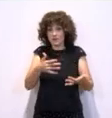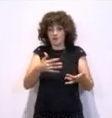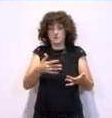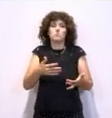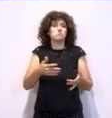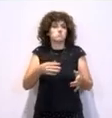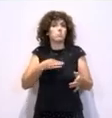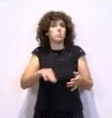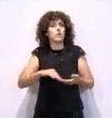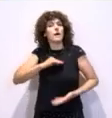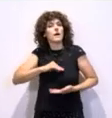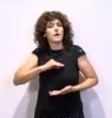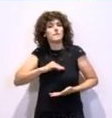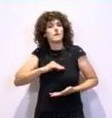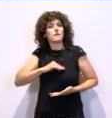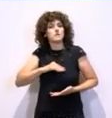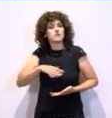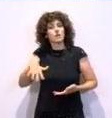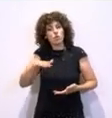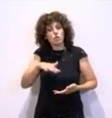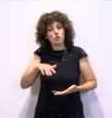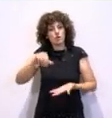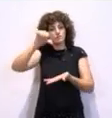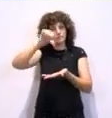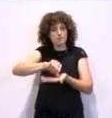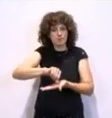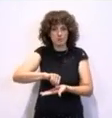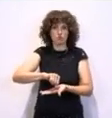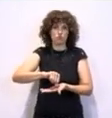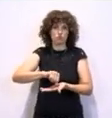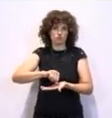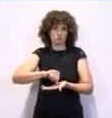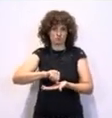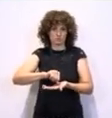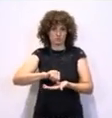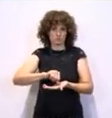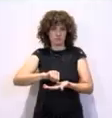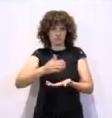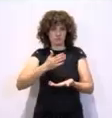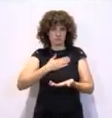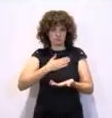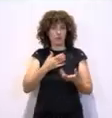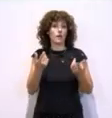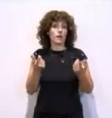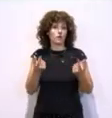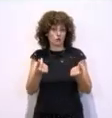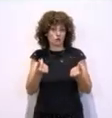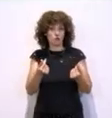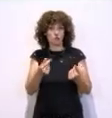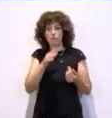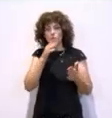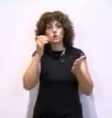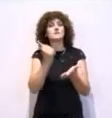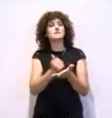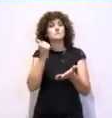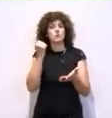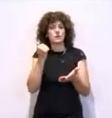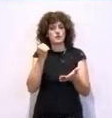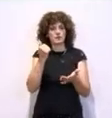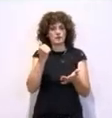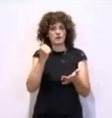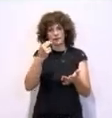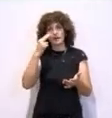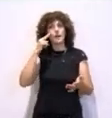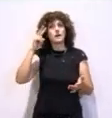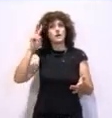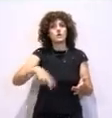seamos capaces de hacerlo en ese lugar de memoria, en el centro de nuestra ciudad, que simbolice ese reconocimiento a